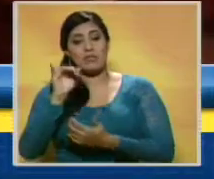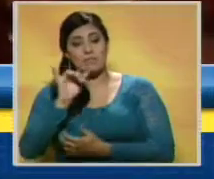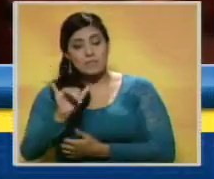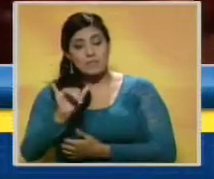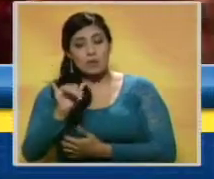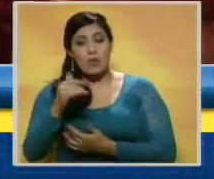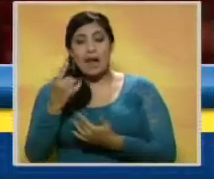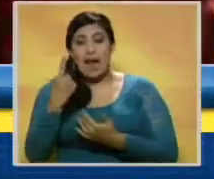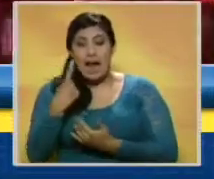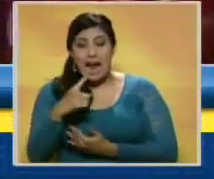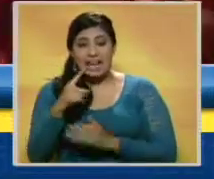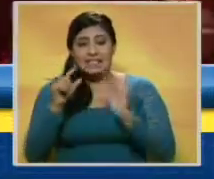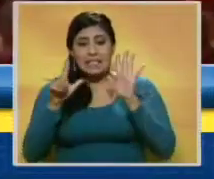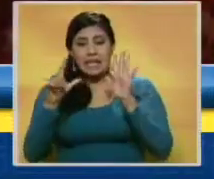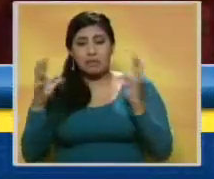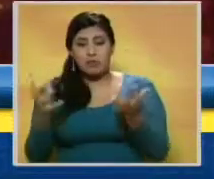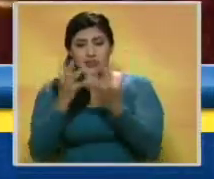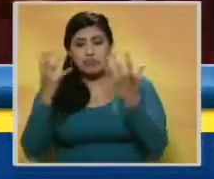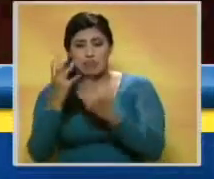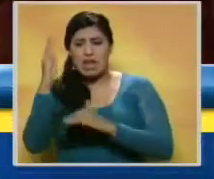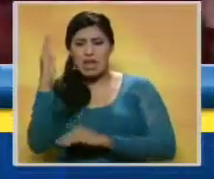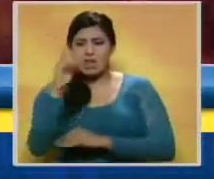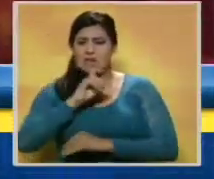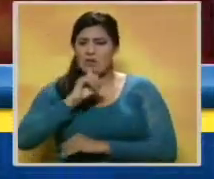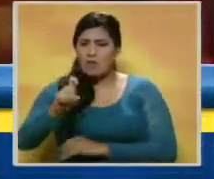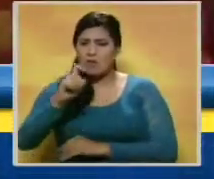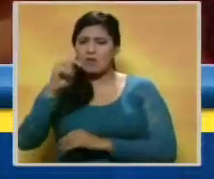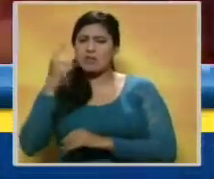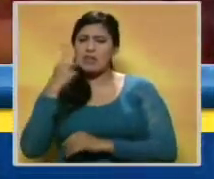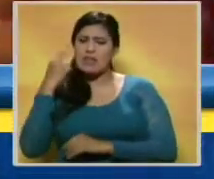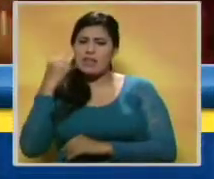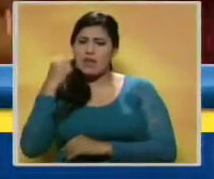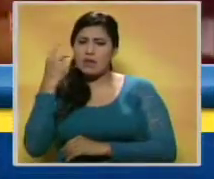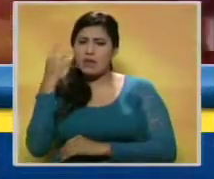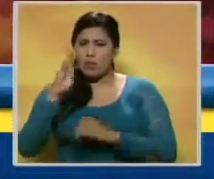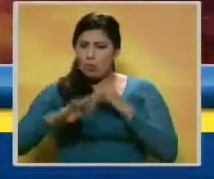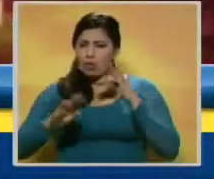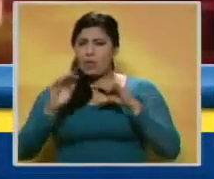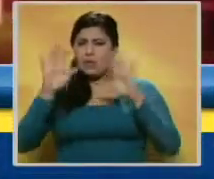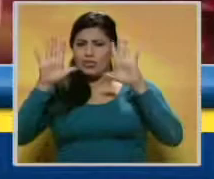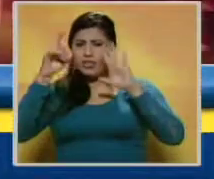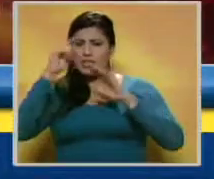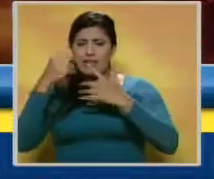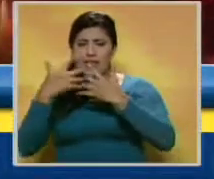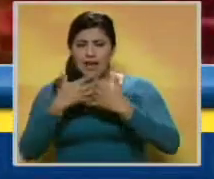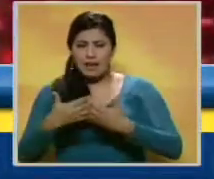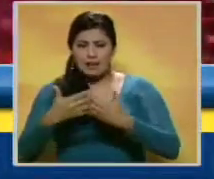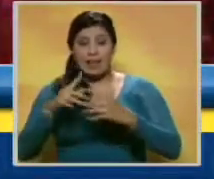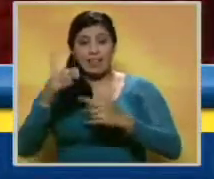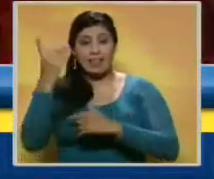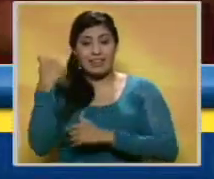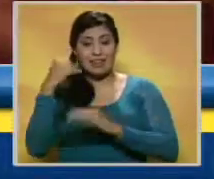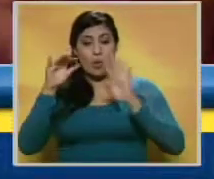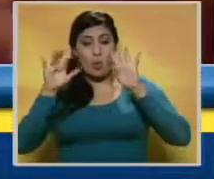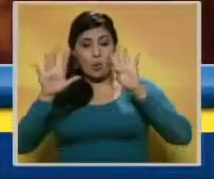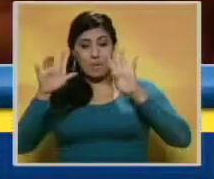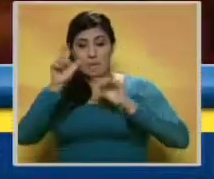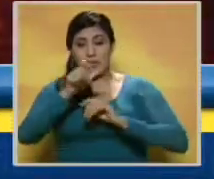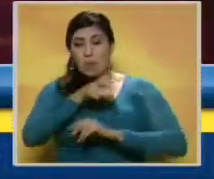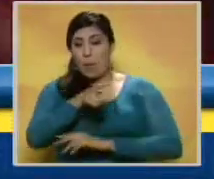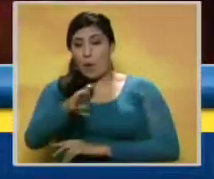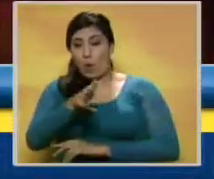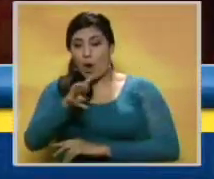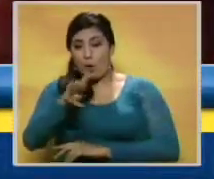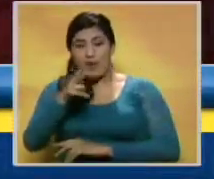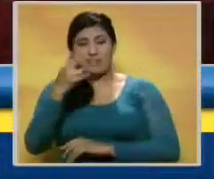Se trata del séptimo incendio de una iglesia negra en los últimos 10 días en Estados Unidos, después de que 9 personas fueron asesinadas